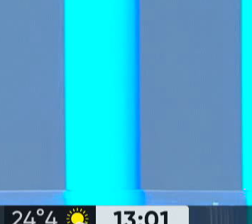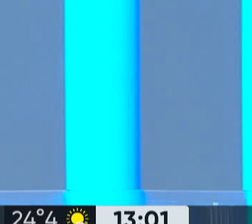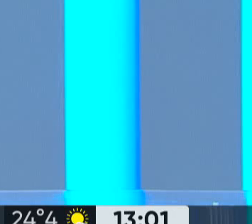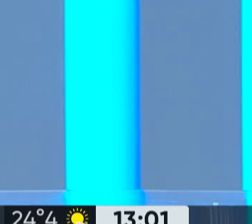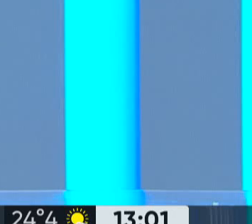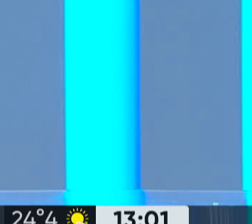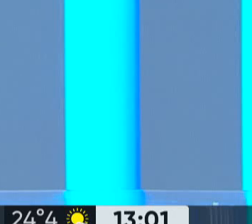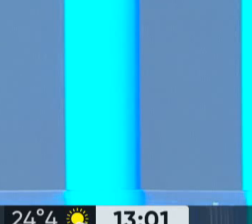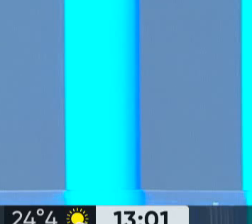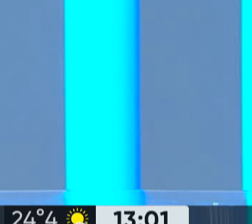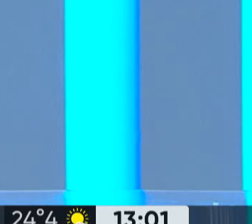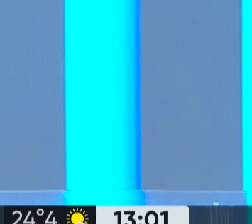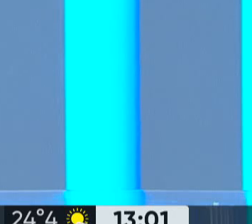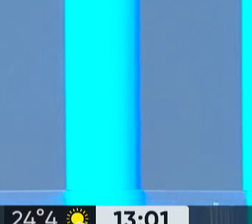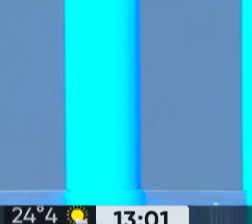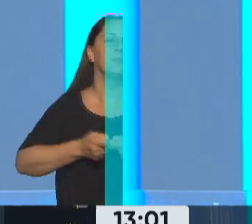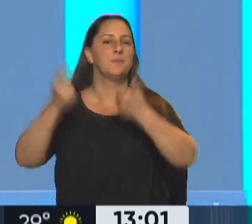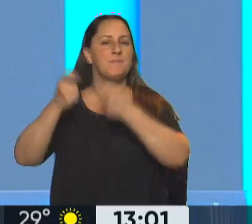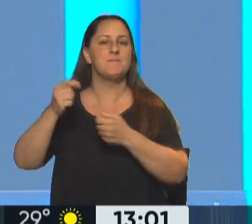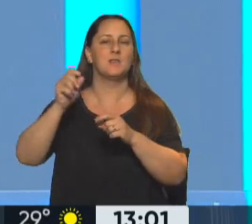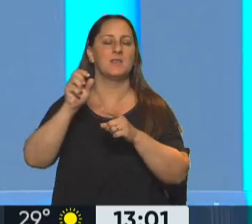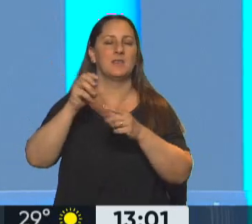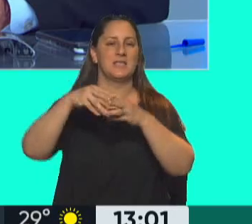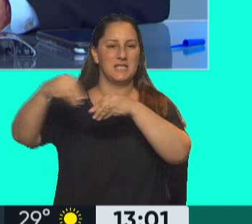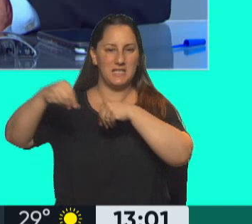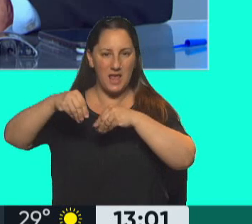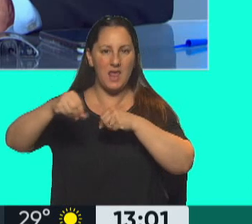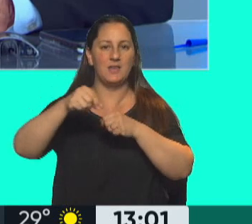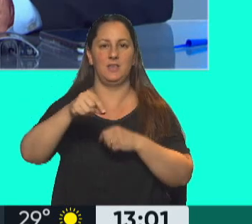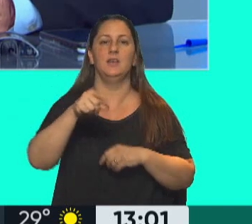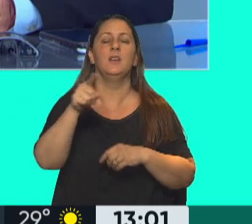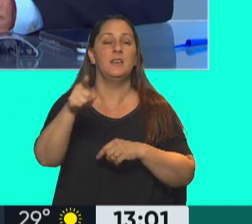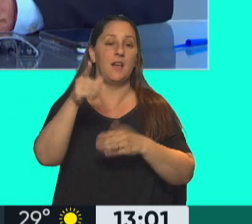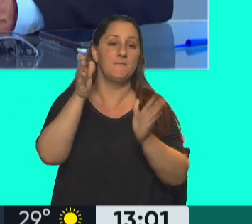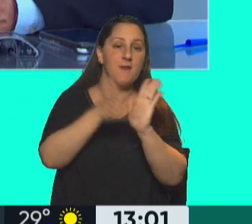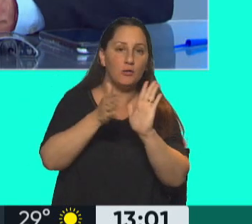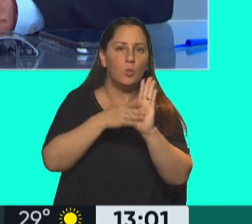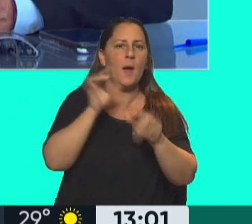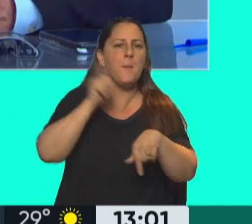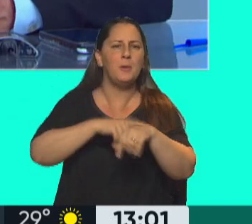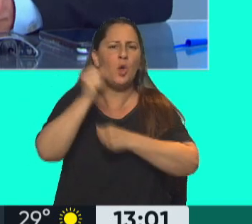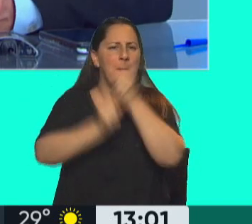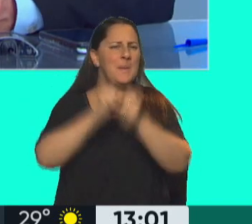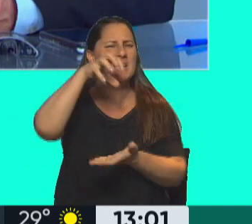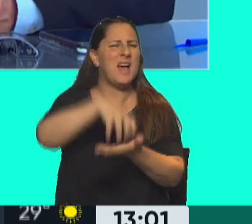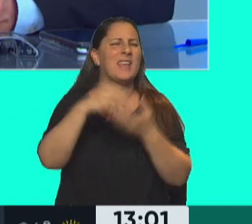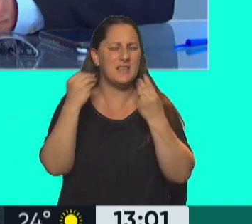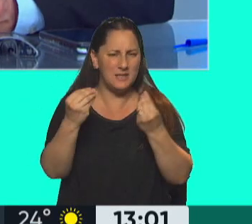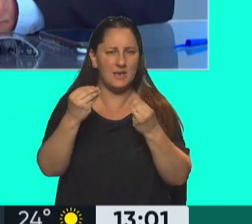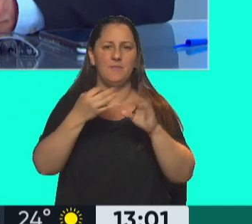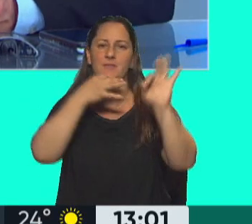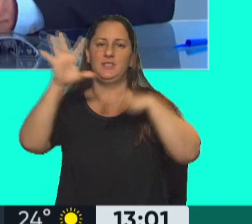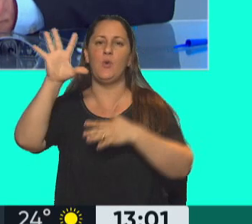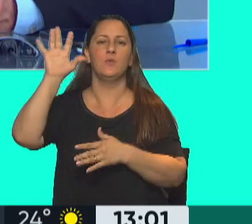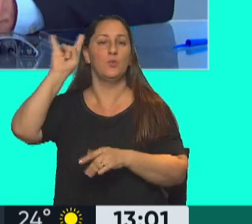grandes exportadoras de cereales. Se trata de subfacturación de exportaciones. ¿Qué hacía esta compañía? Exportaba a